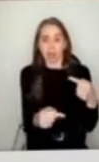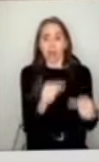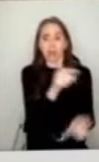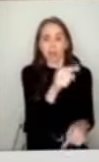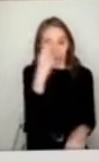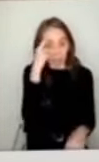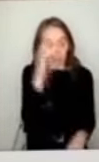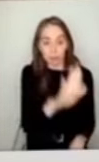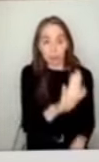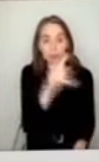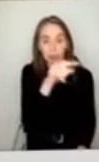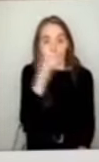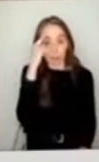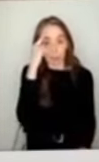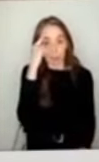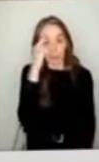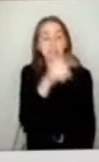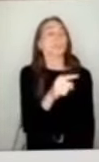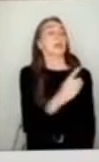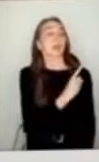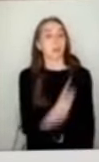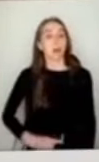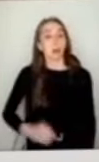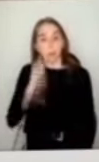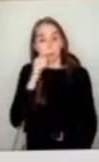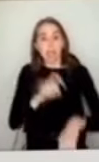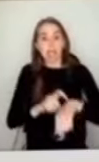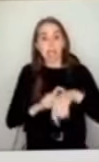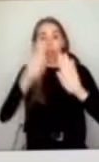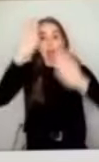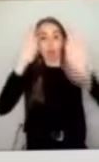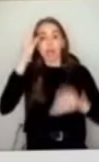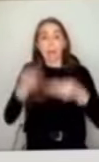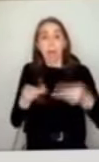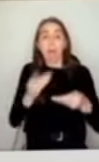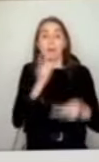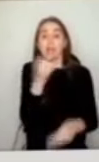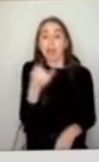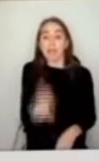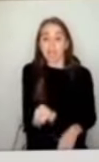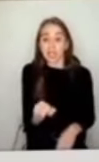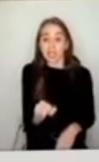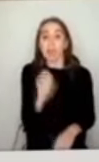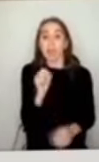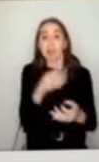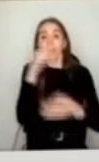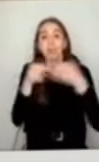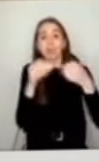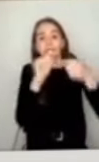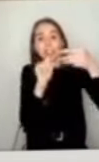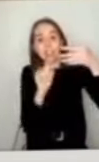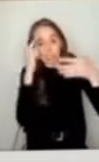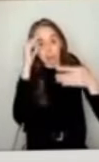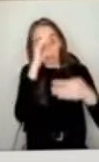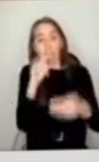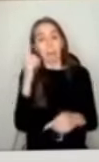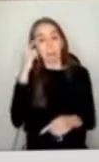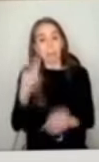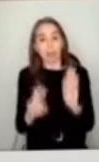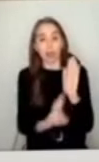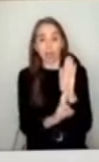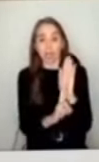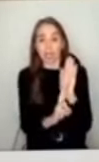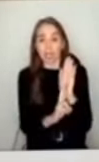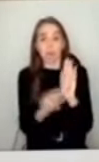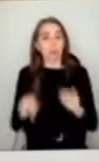Si a usted le parece, su señoría, mañana en incidente, en el tiempo de incidente, usted puede hacer los comentarios que le parezca, pero reglamentariamente esta Cámara